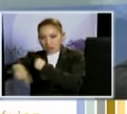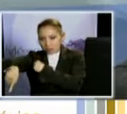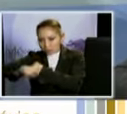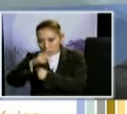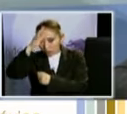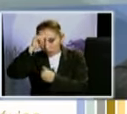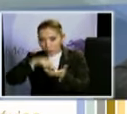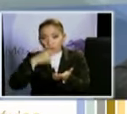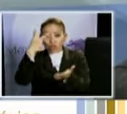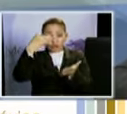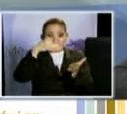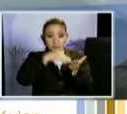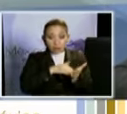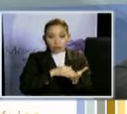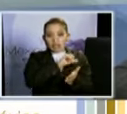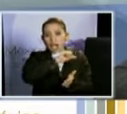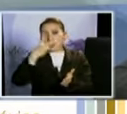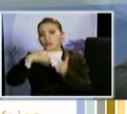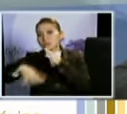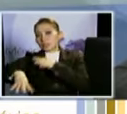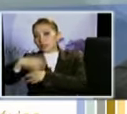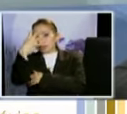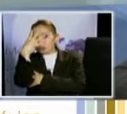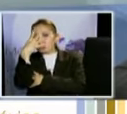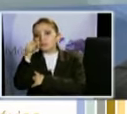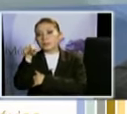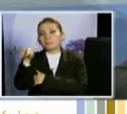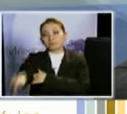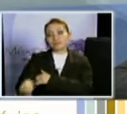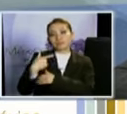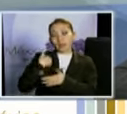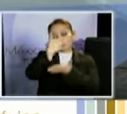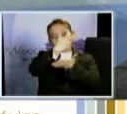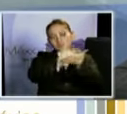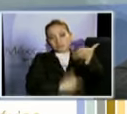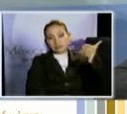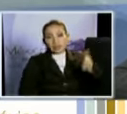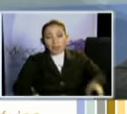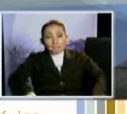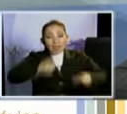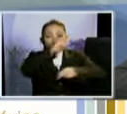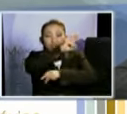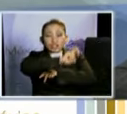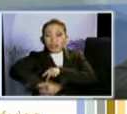Desde 2008 a 2014 salieron al mercado más de